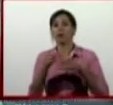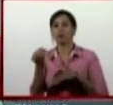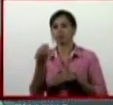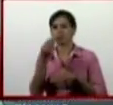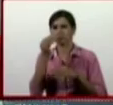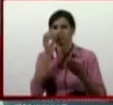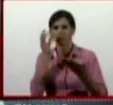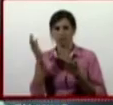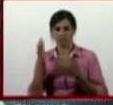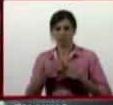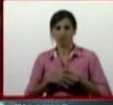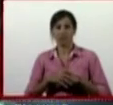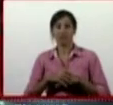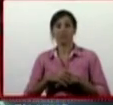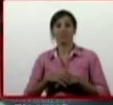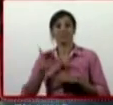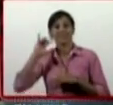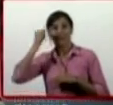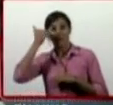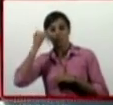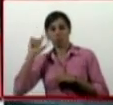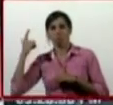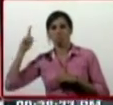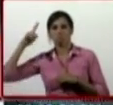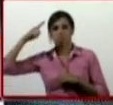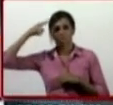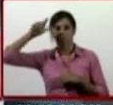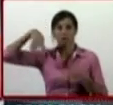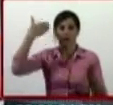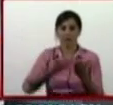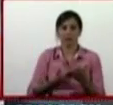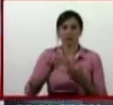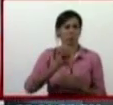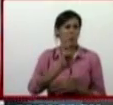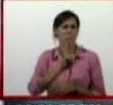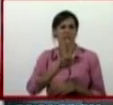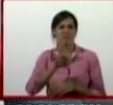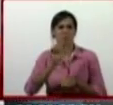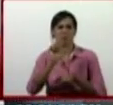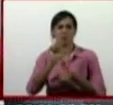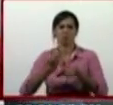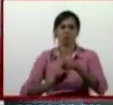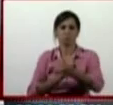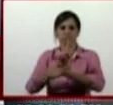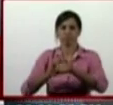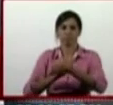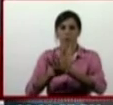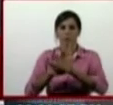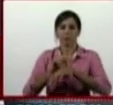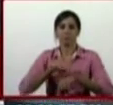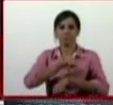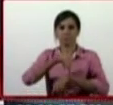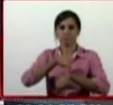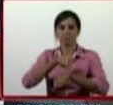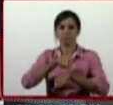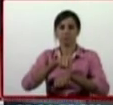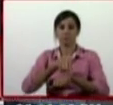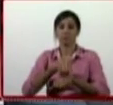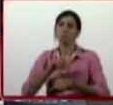aquí. Echamos unos 45 minutos porque estaba lloviendo y teníamos que venir más o menos despacio,